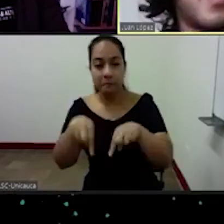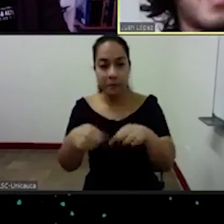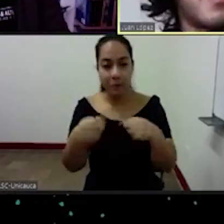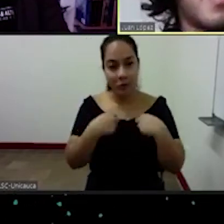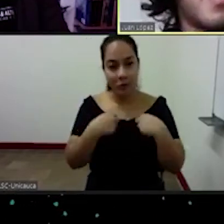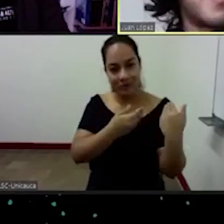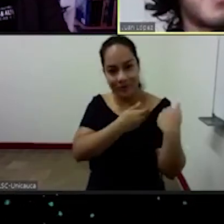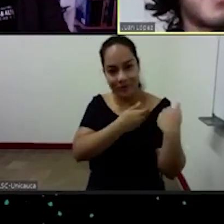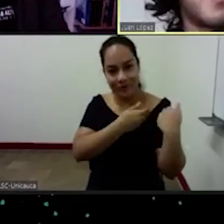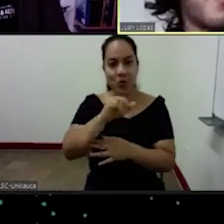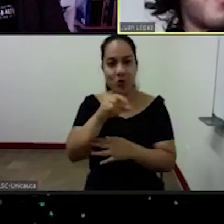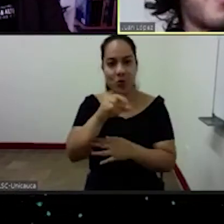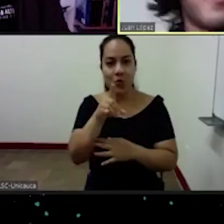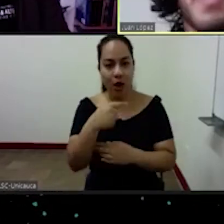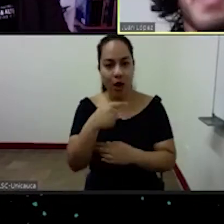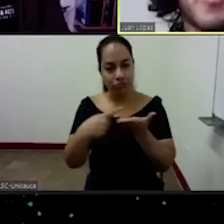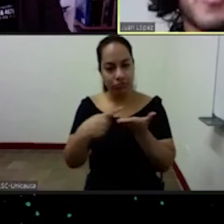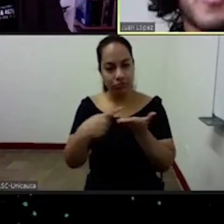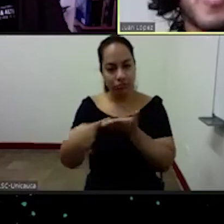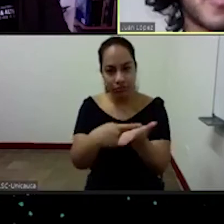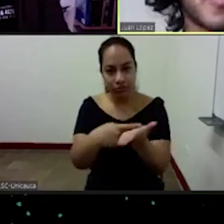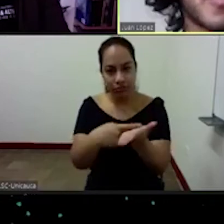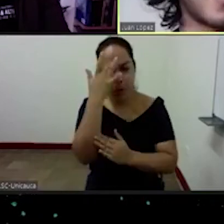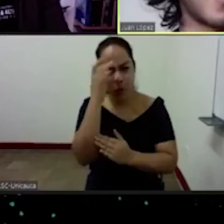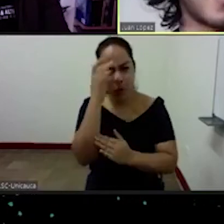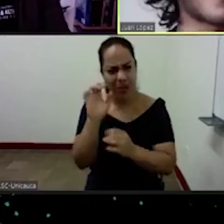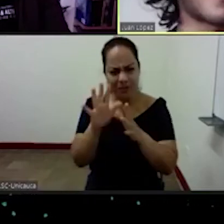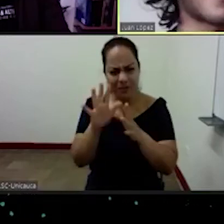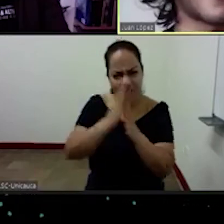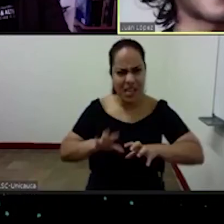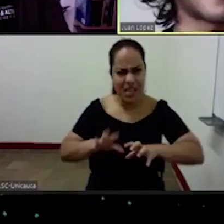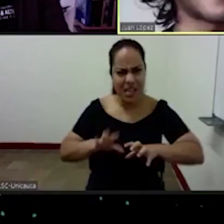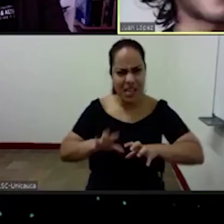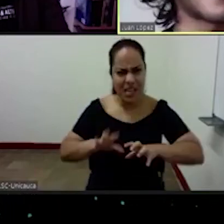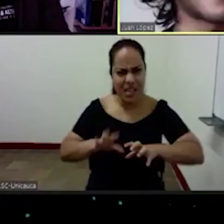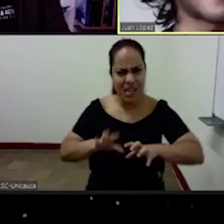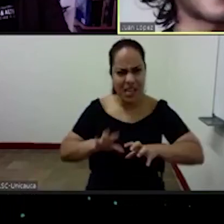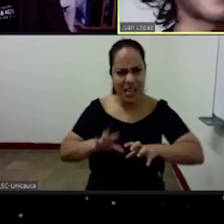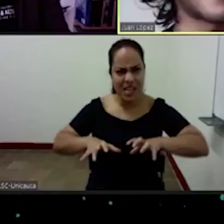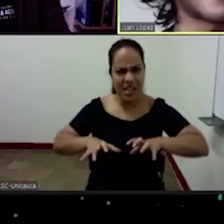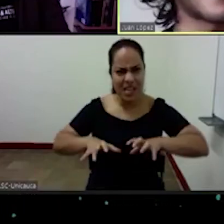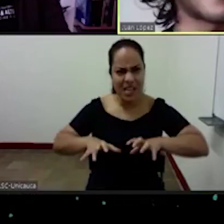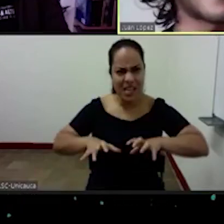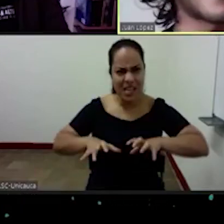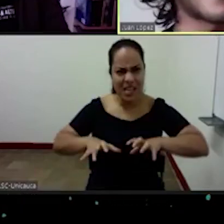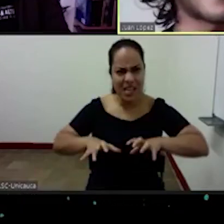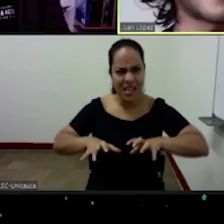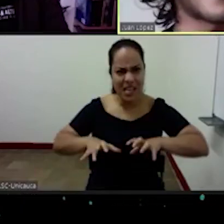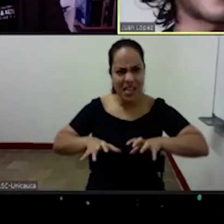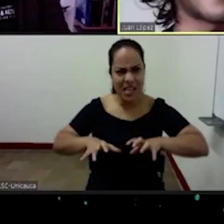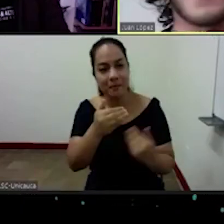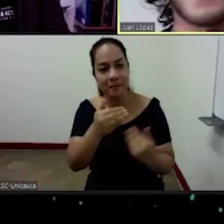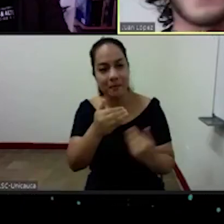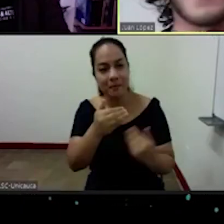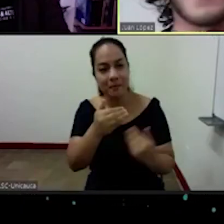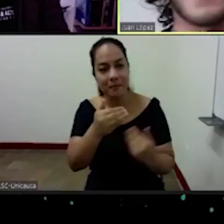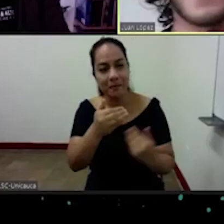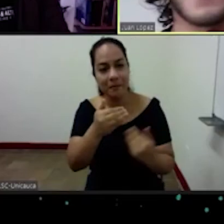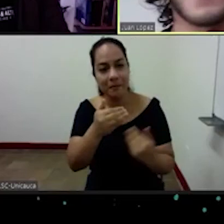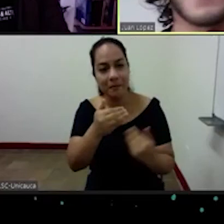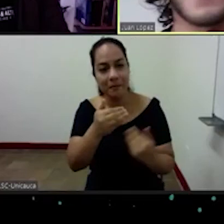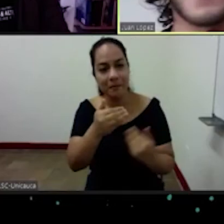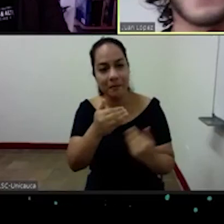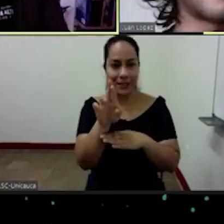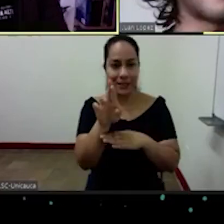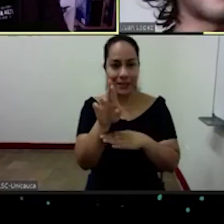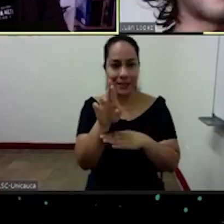de la ponencia titulada ¿Por qué pintamos monstruos?, a cargo de César Alfaro Mosquera. César Alfaro Mosquera es